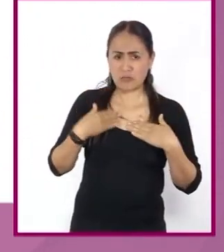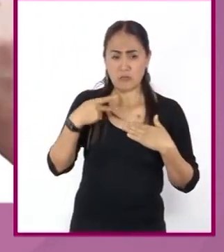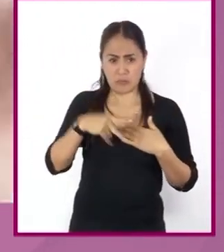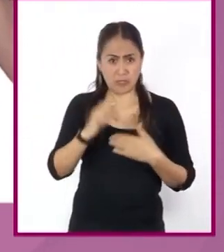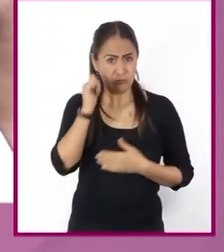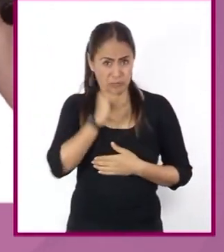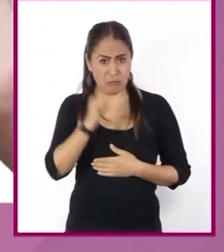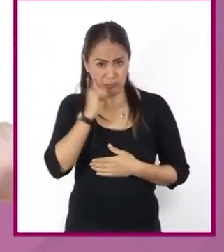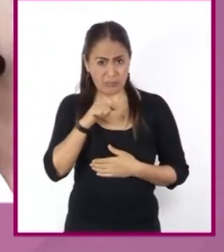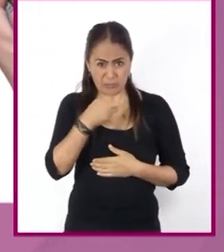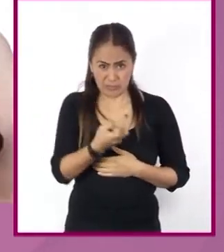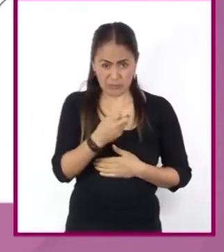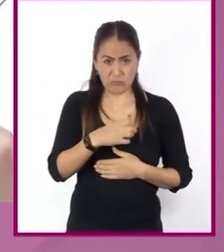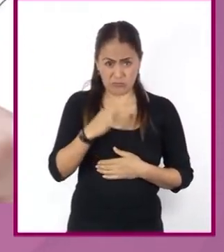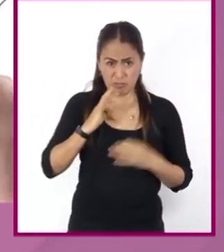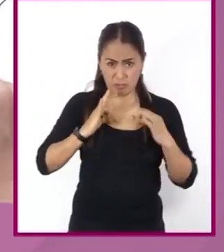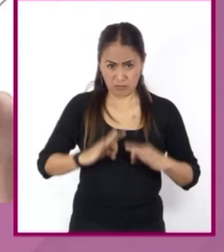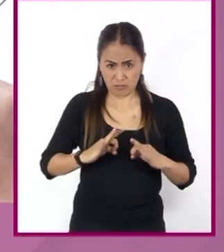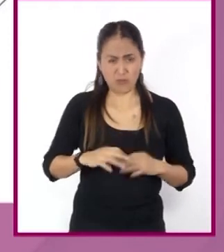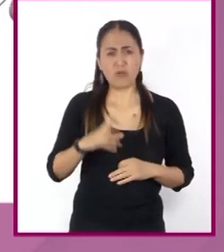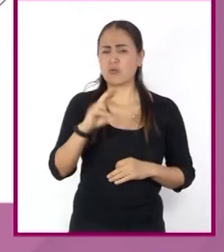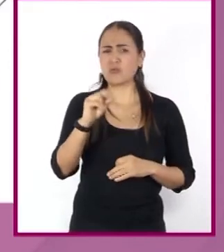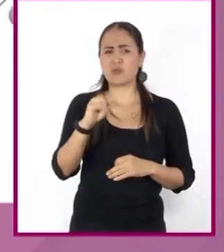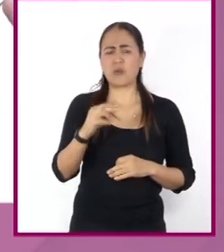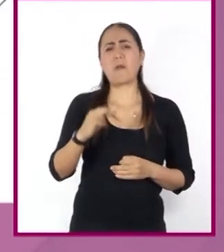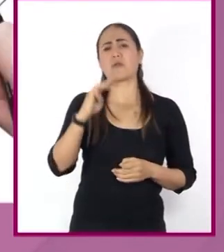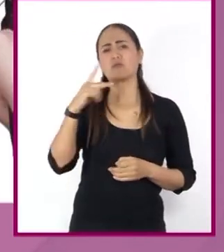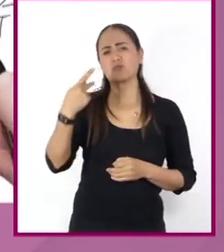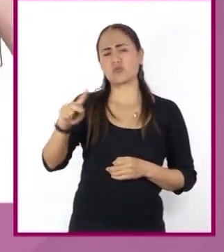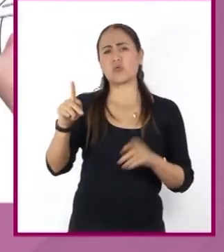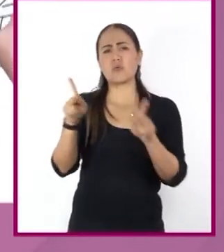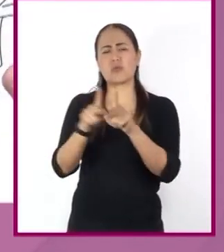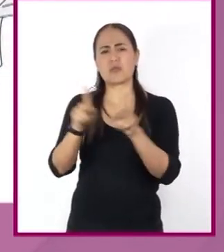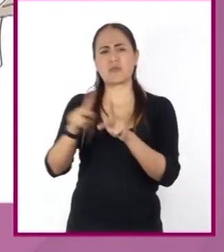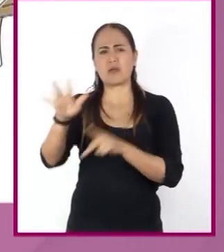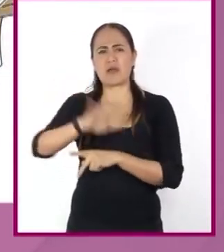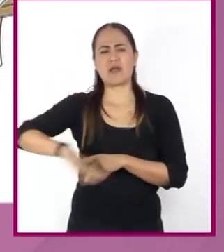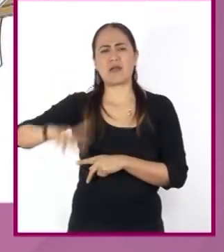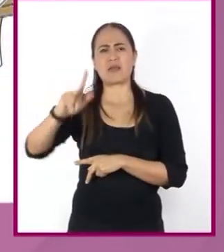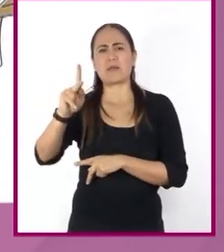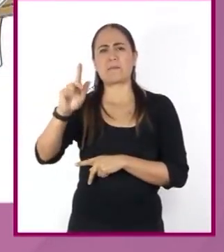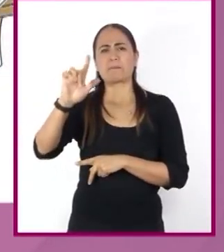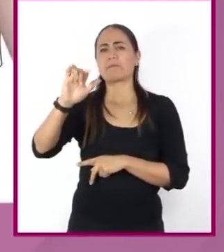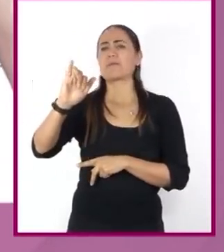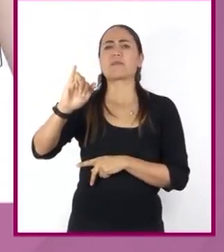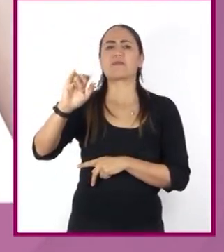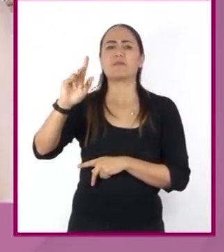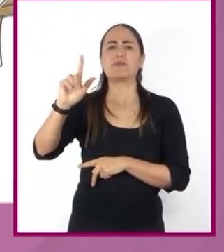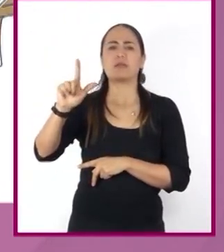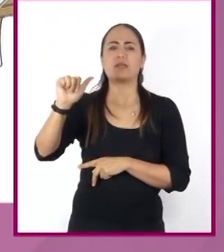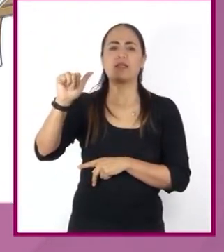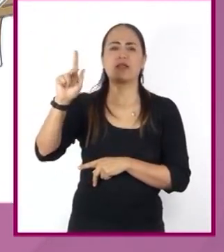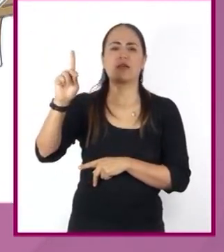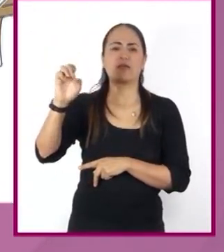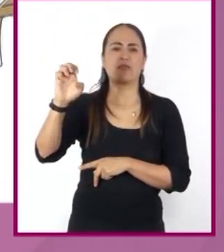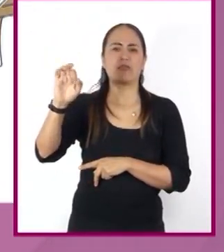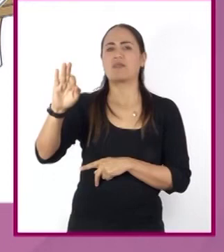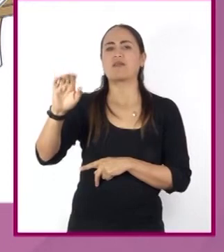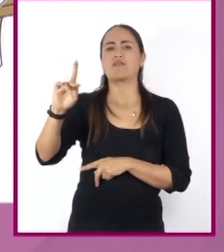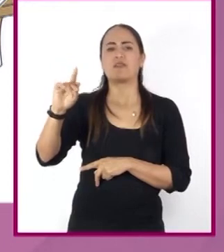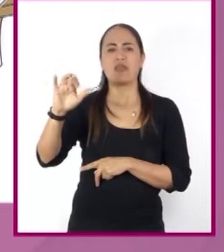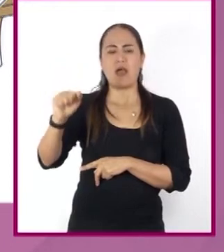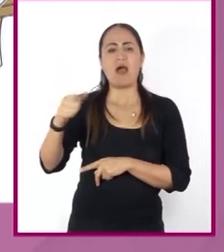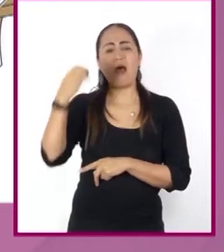así. En una carta que hace años le escribió a mi mamá su prima de Filadelfia, le contaba que no había comprado ni bebido té desde